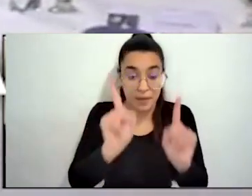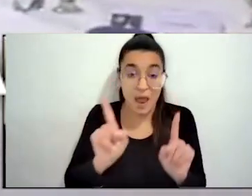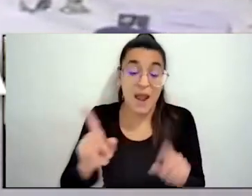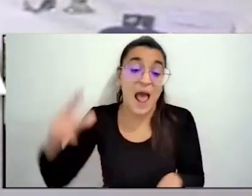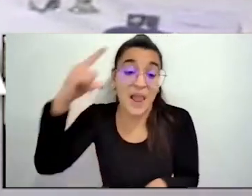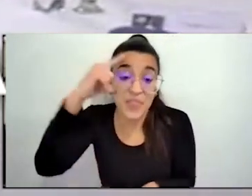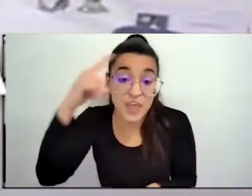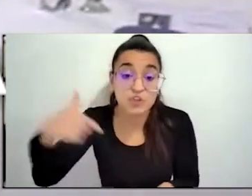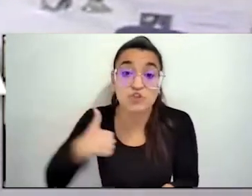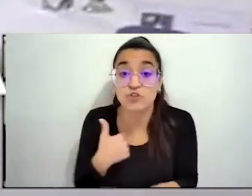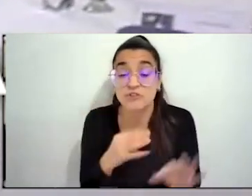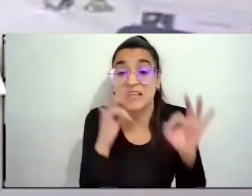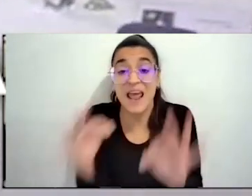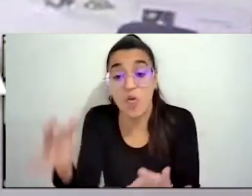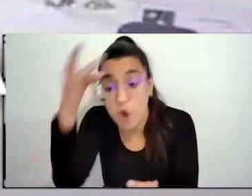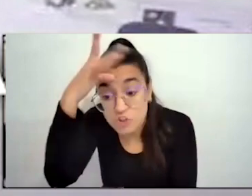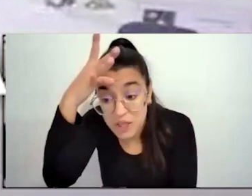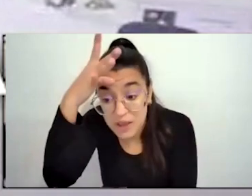las 12,